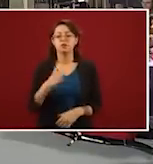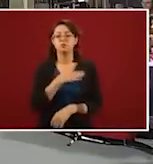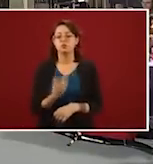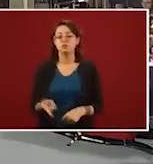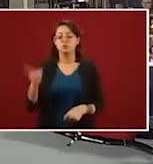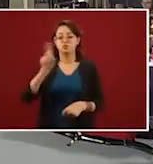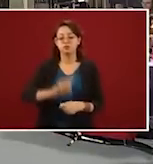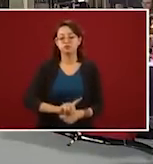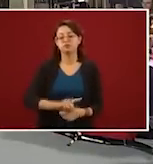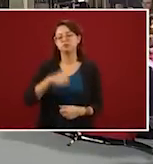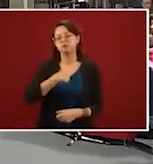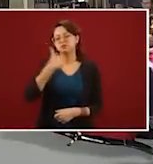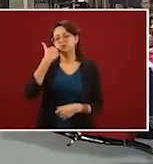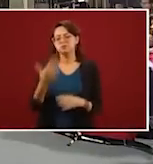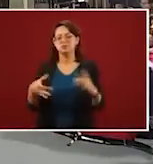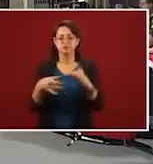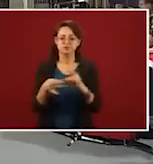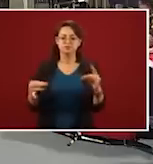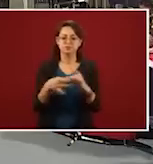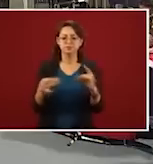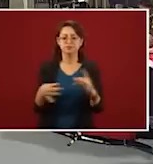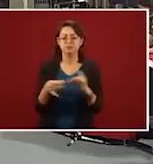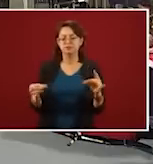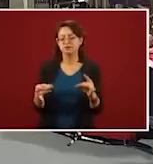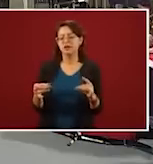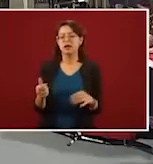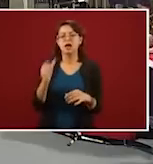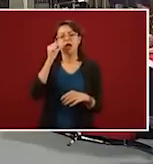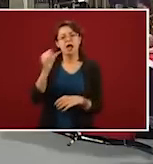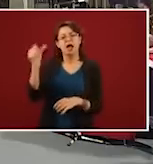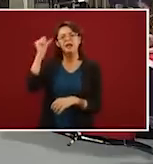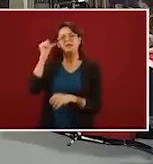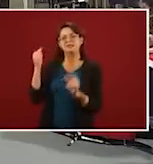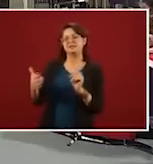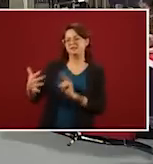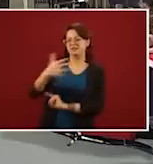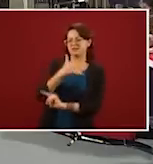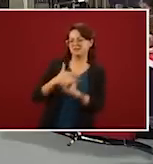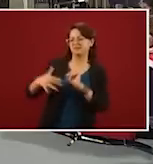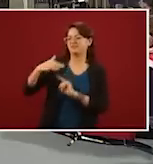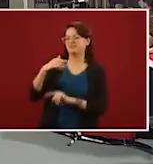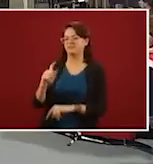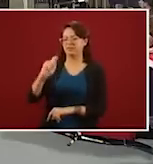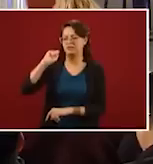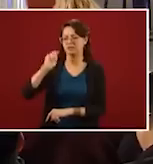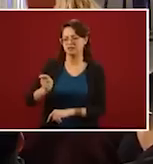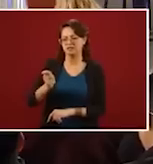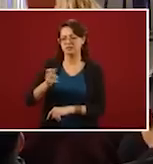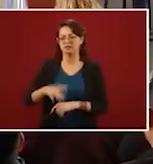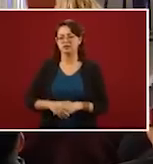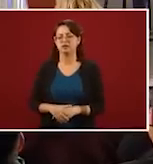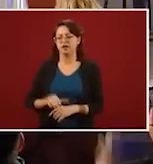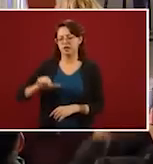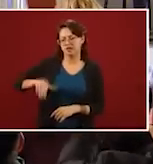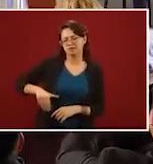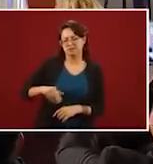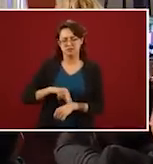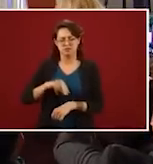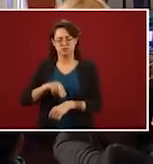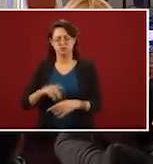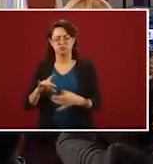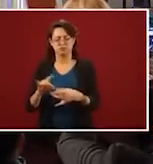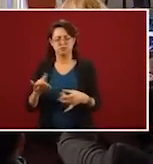Voy a dar una breve reseña de lo que ocurrió ayer en el contexto que ha marcado el doctor Hugo López-Gatell. El